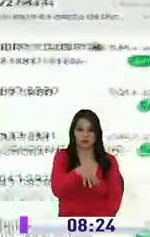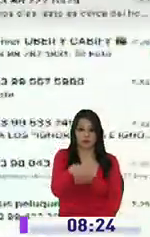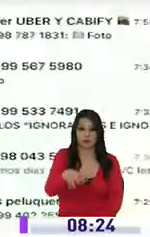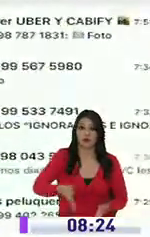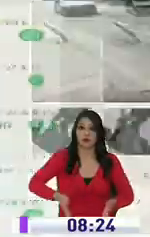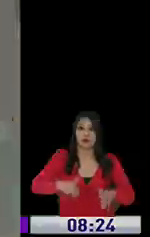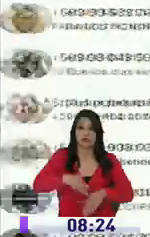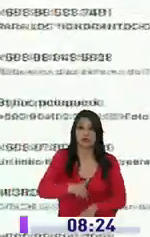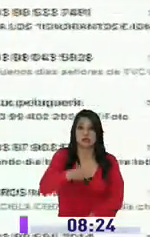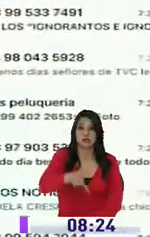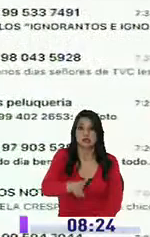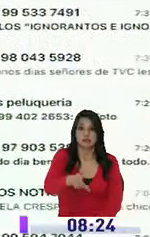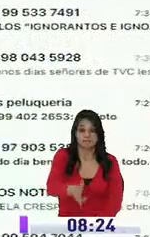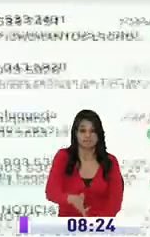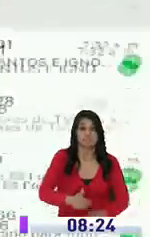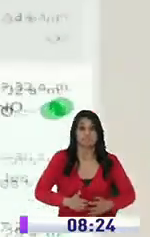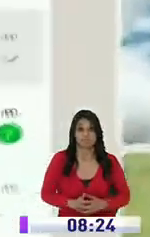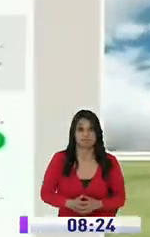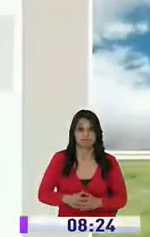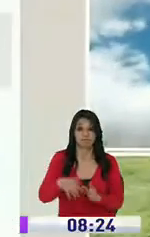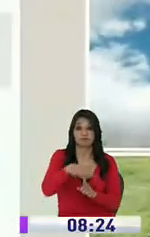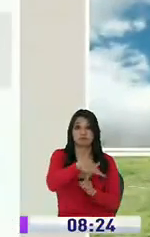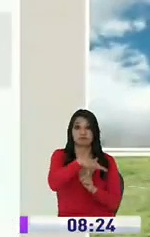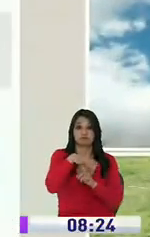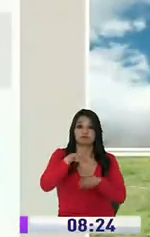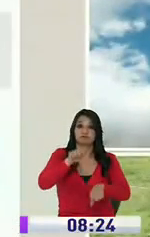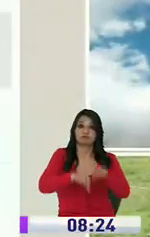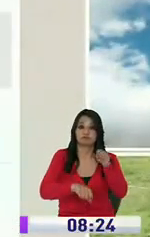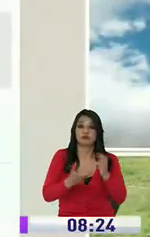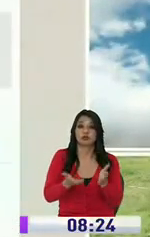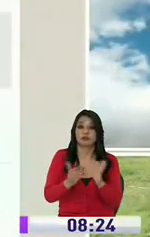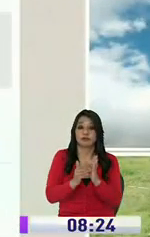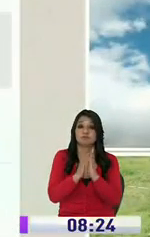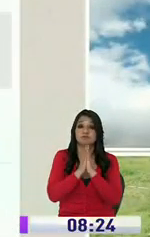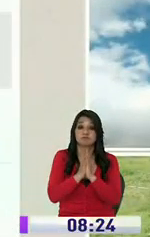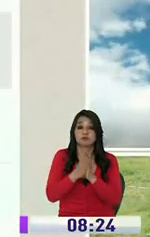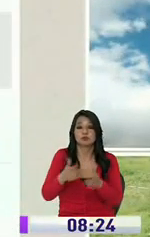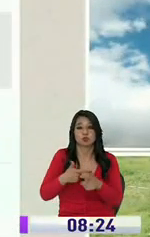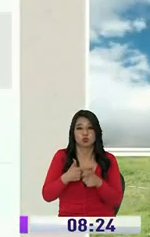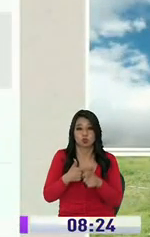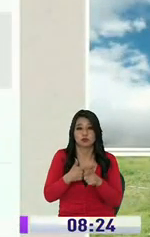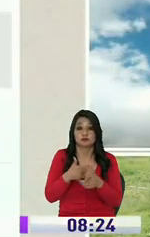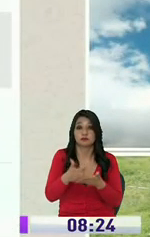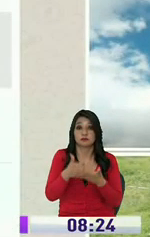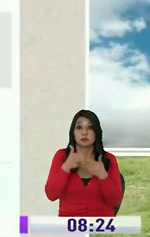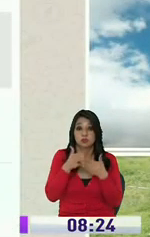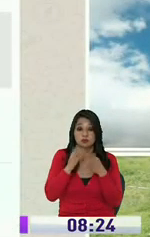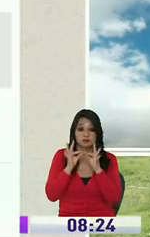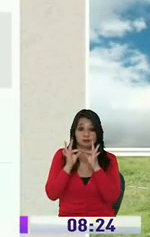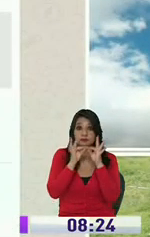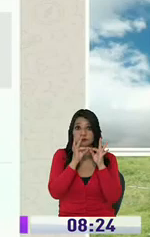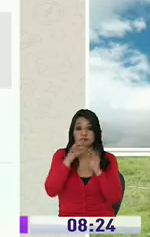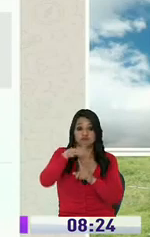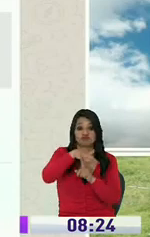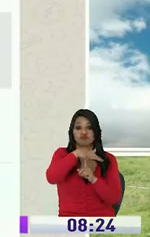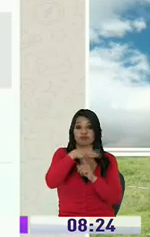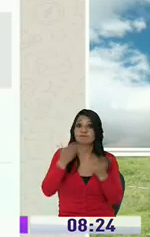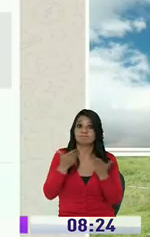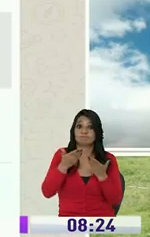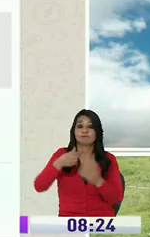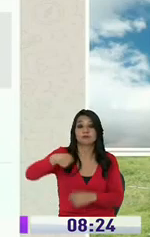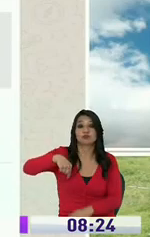pavimento, está ya roto. Parques dañados, ustedes piden de manera urgente, ayúdenos con mantenimiento, parque ubicado en